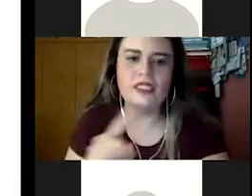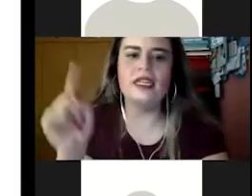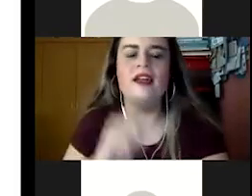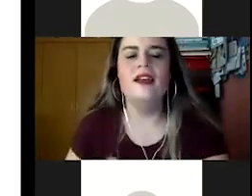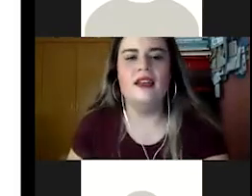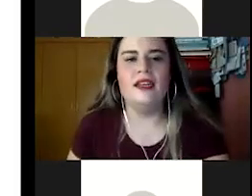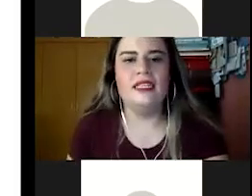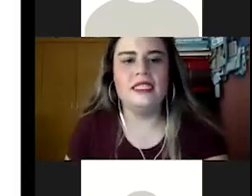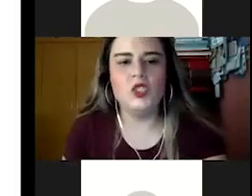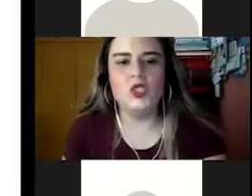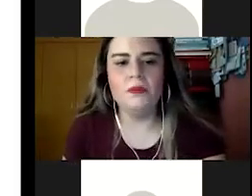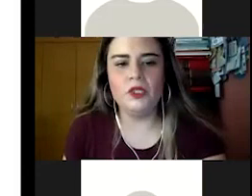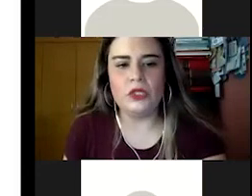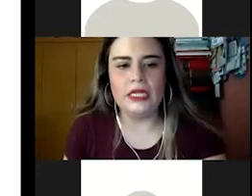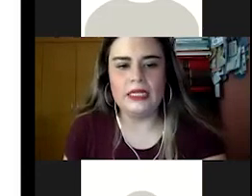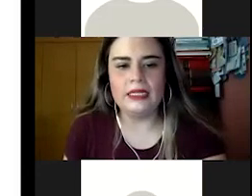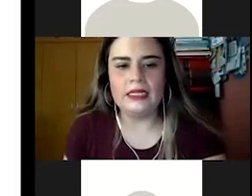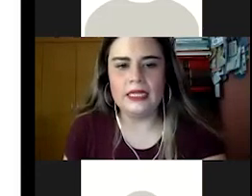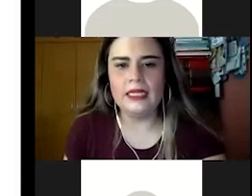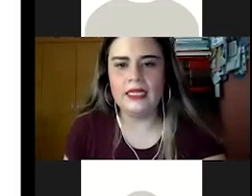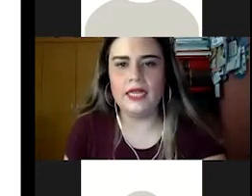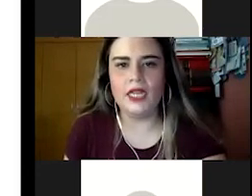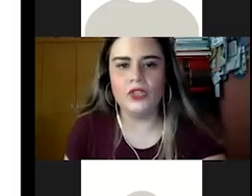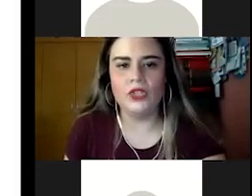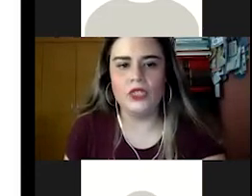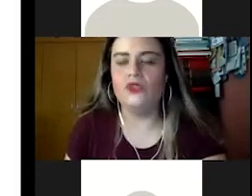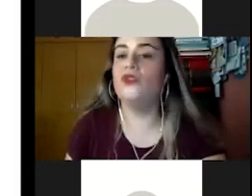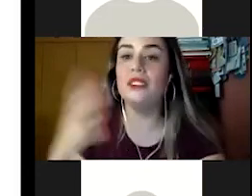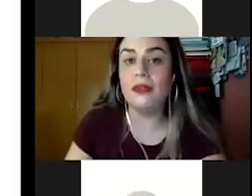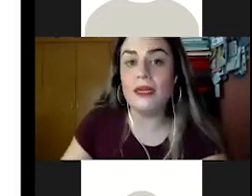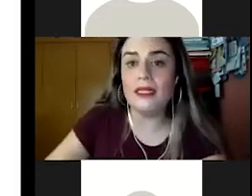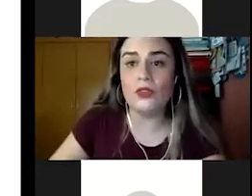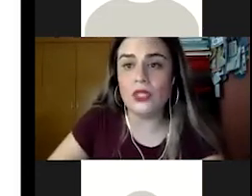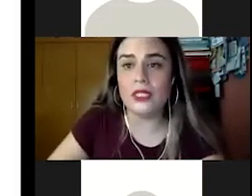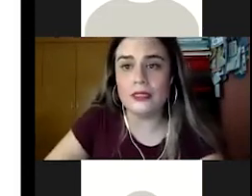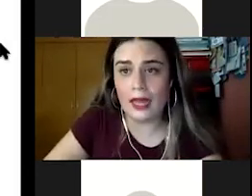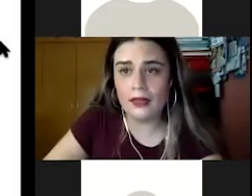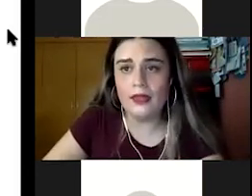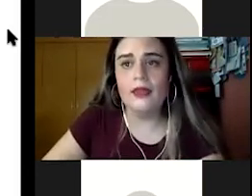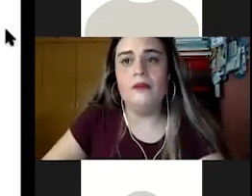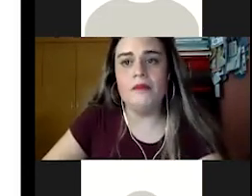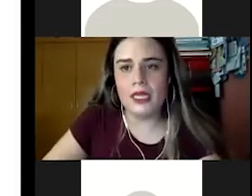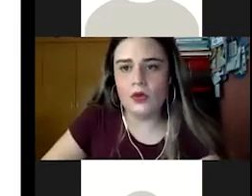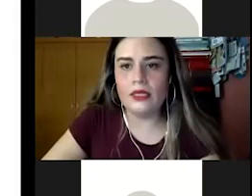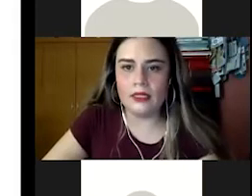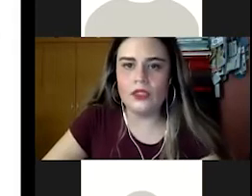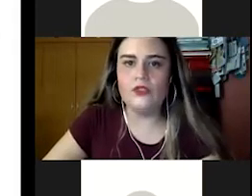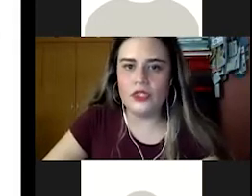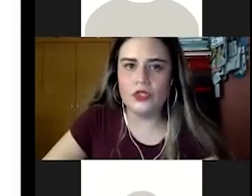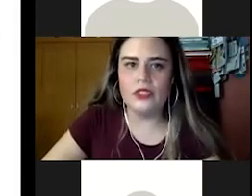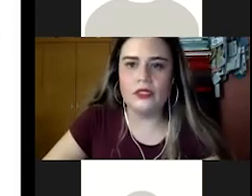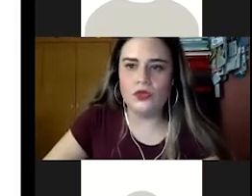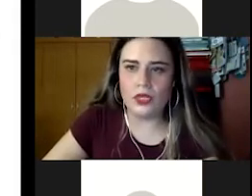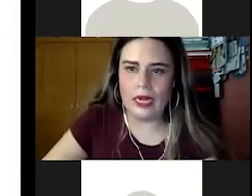no en esta sesión, pero sí en las que siguen, que se relacionan con esto. Entonces, esta base de datos está. México ha tenido